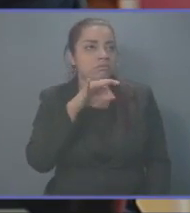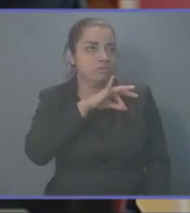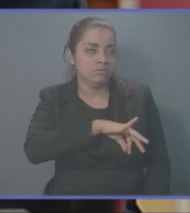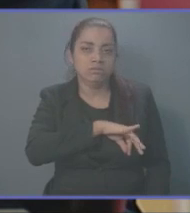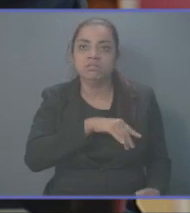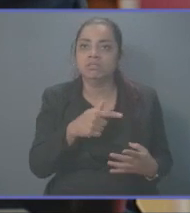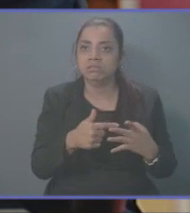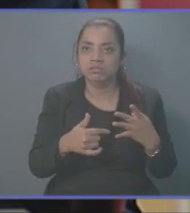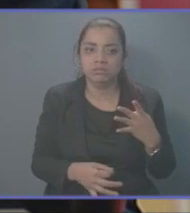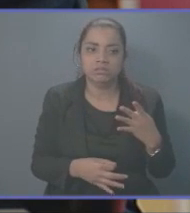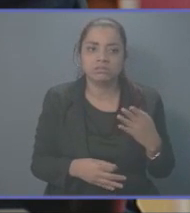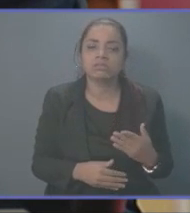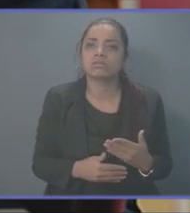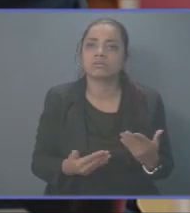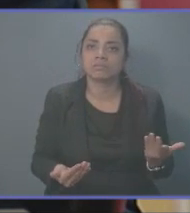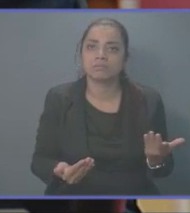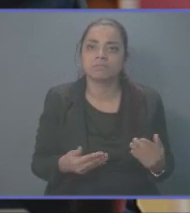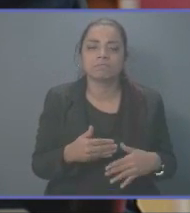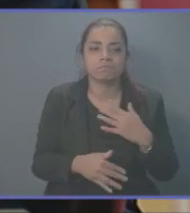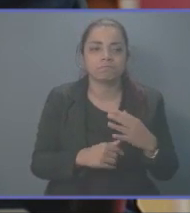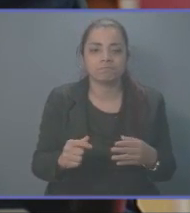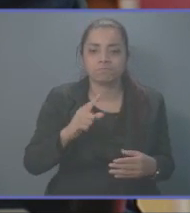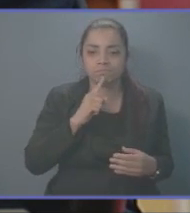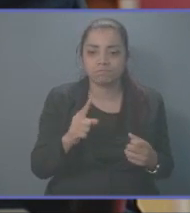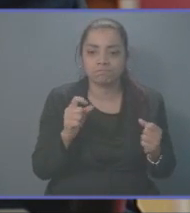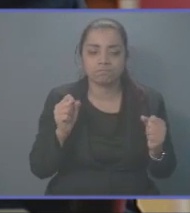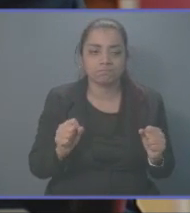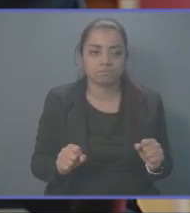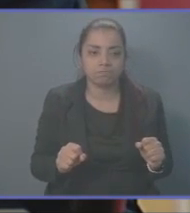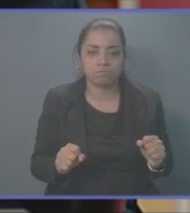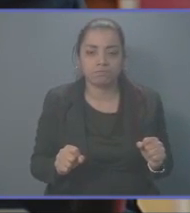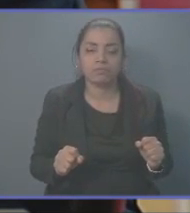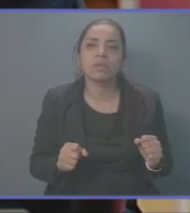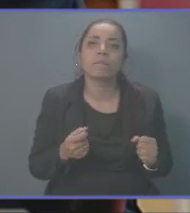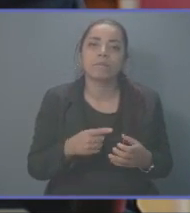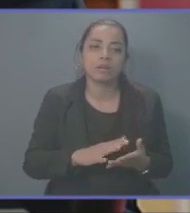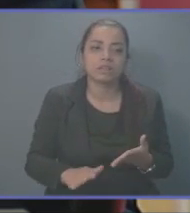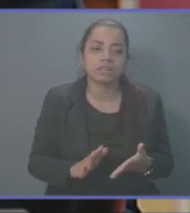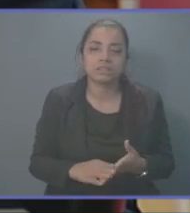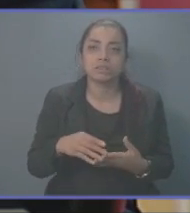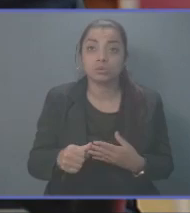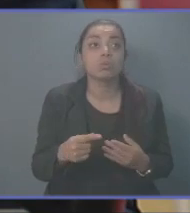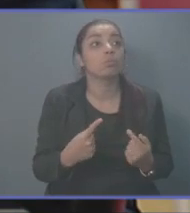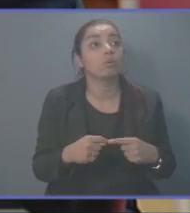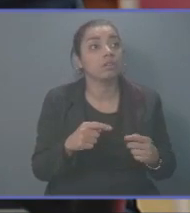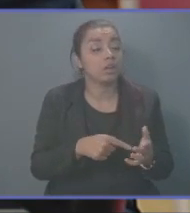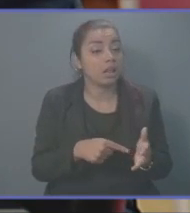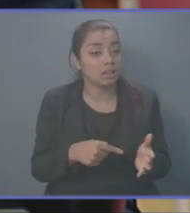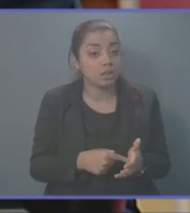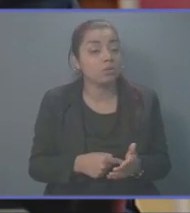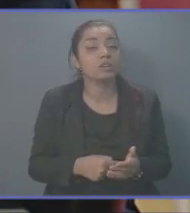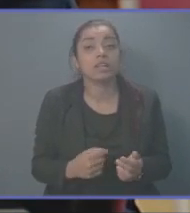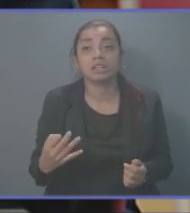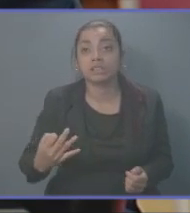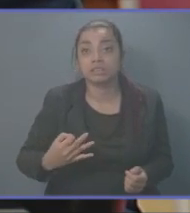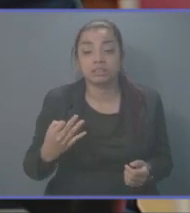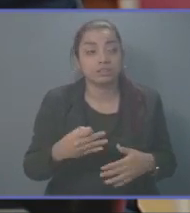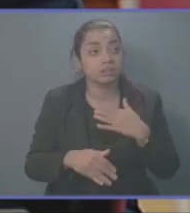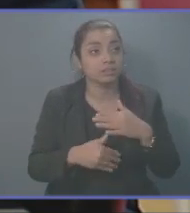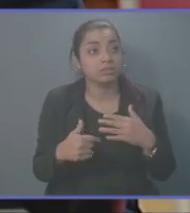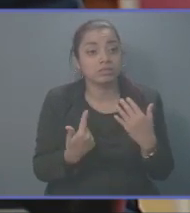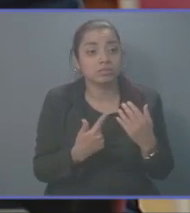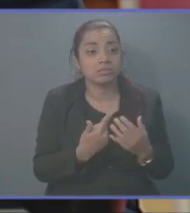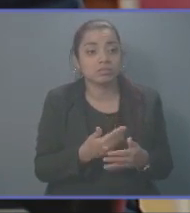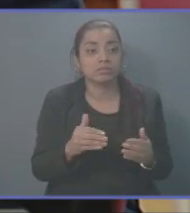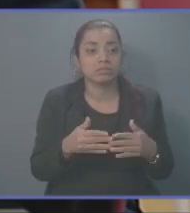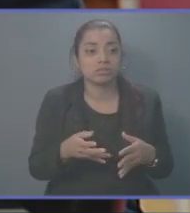esta ley los sujetos pasivos obligados al pago de tributos cuando las deudas estén firmes, líquidas, exigibles y se encuentren en las